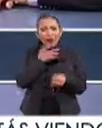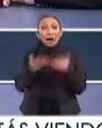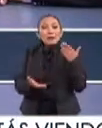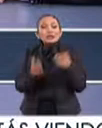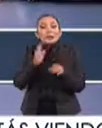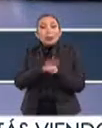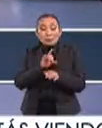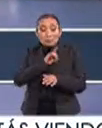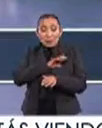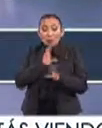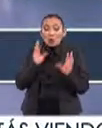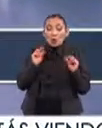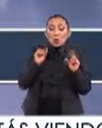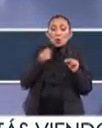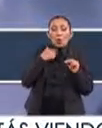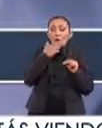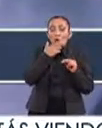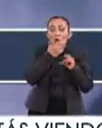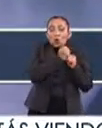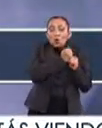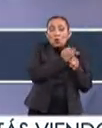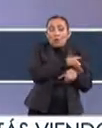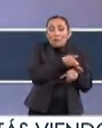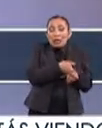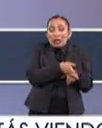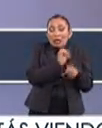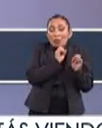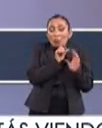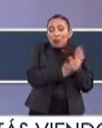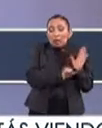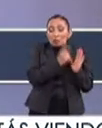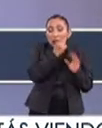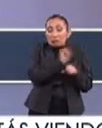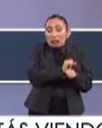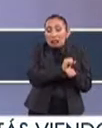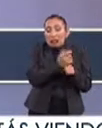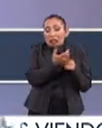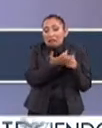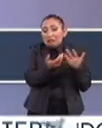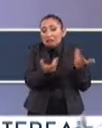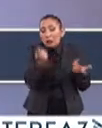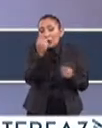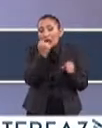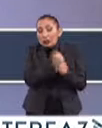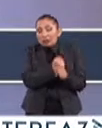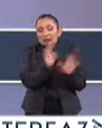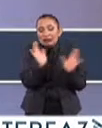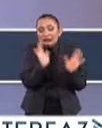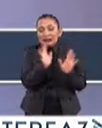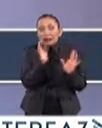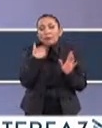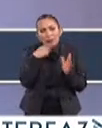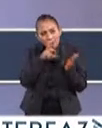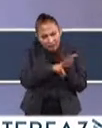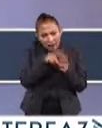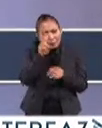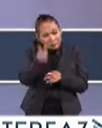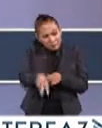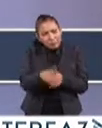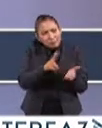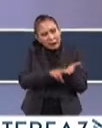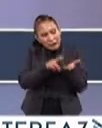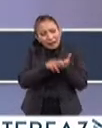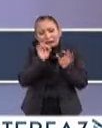es más nuestro miedo de romper la rutina, de dejar a nuestras familias un mes, una semana, un año, pero